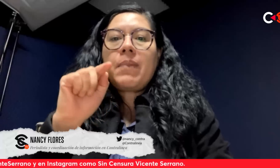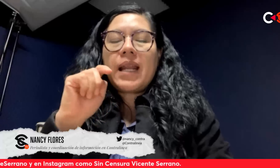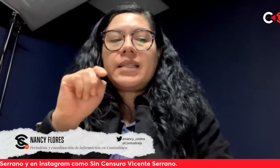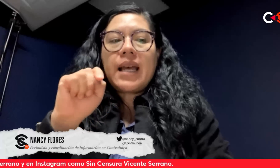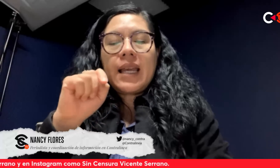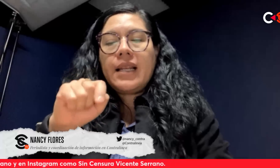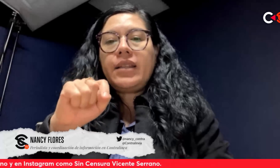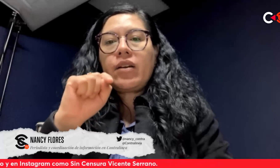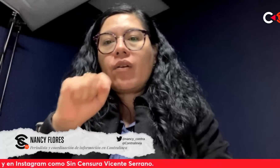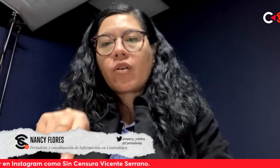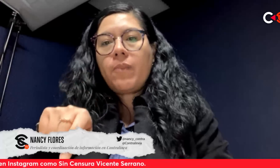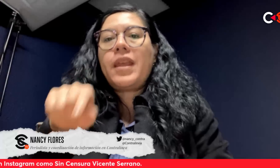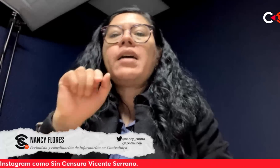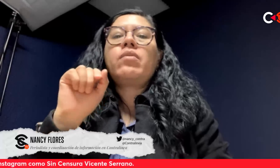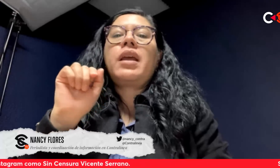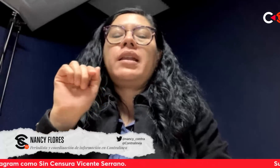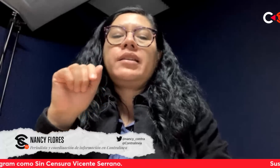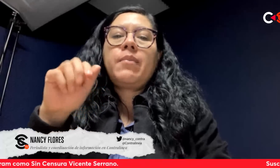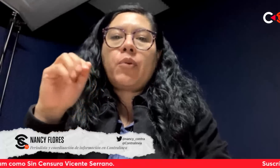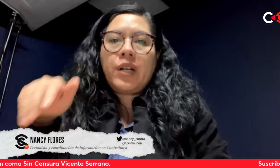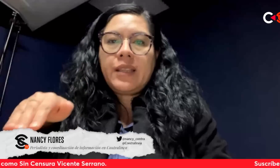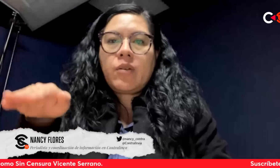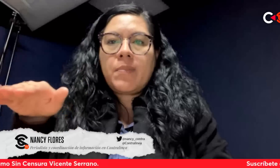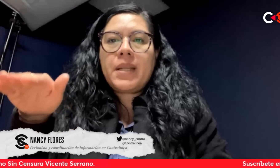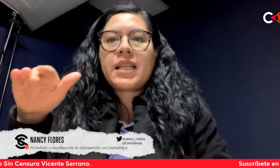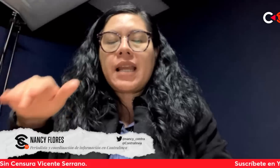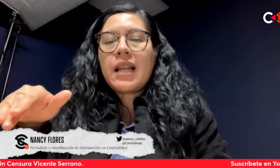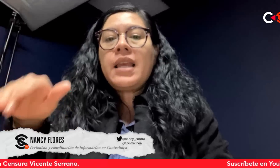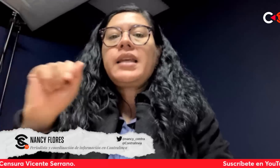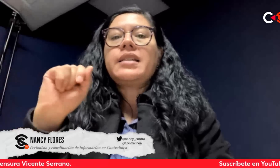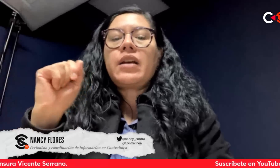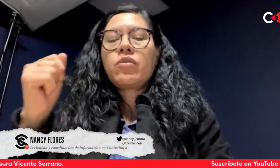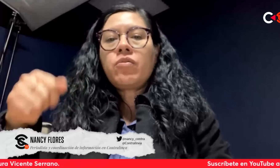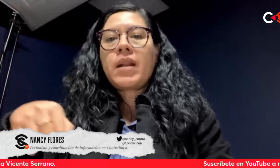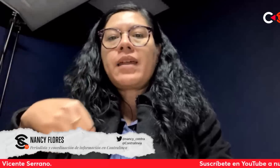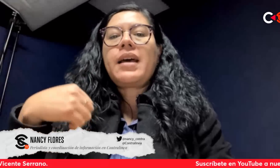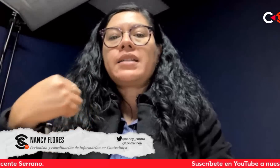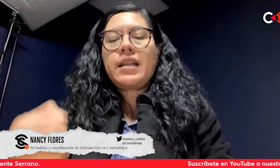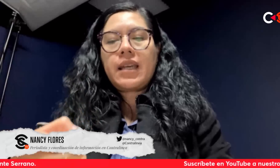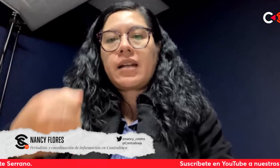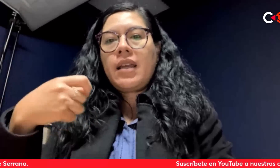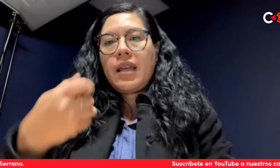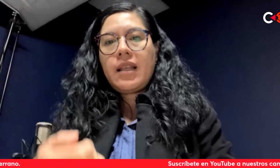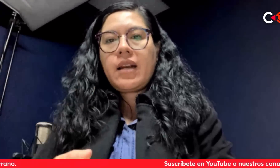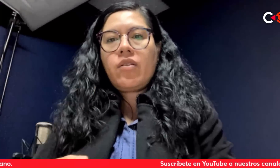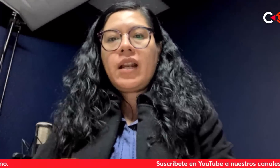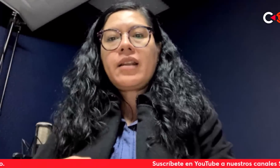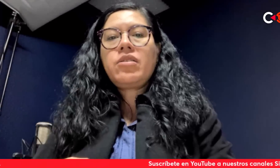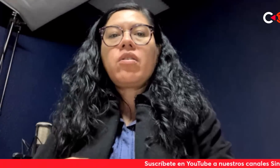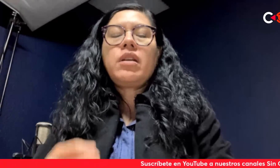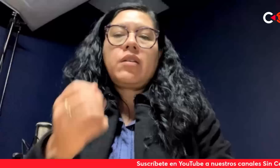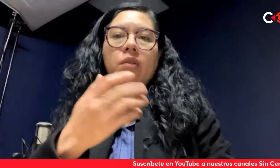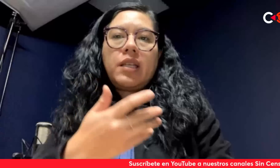tiene para esa élite corrupta, una élite político-empresarial que está acostumbrada a saquear el erario